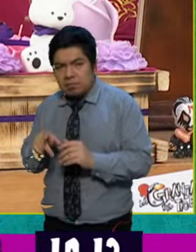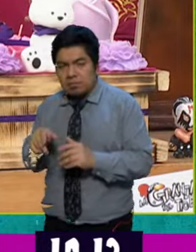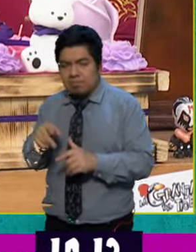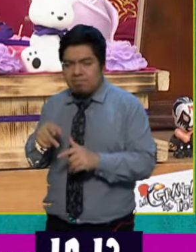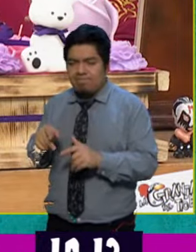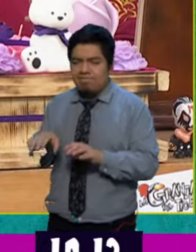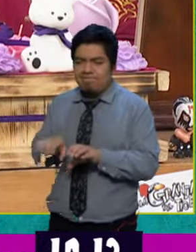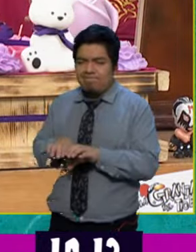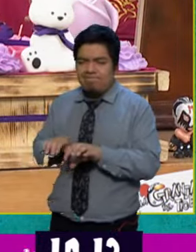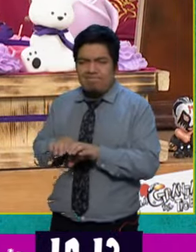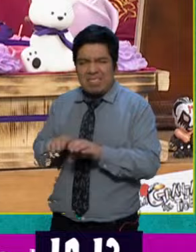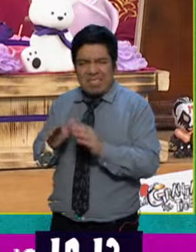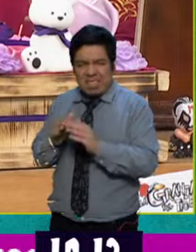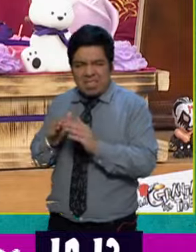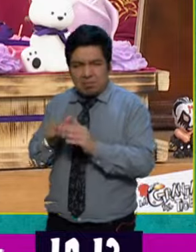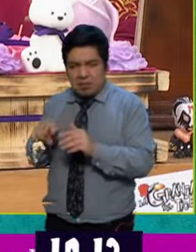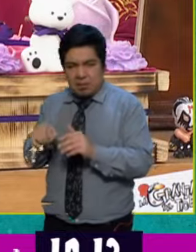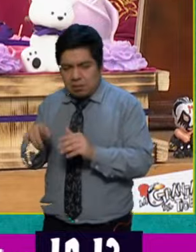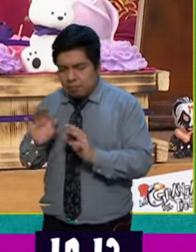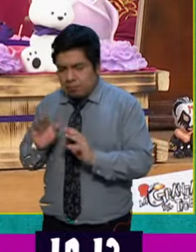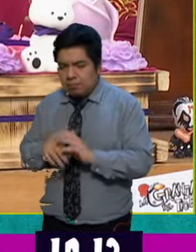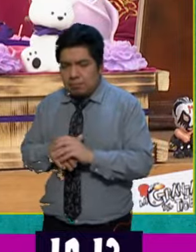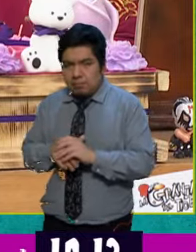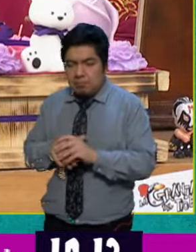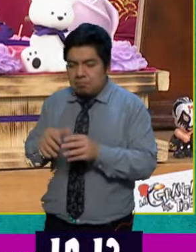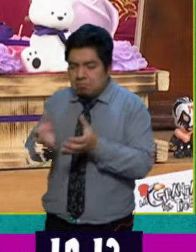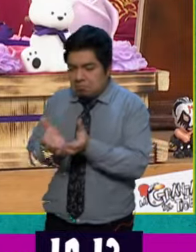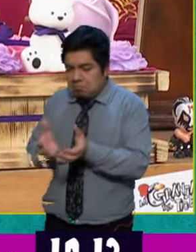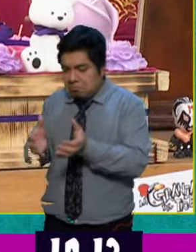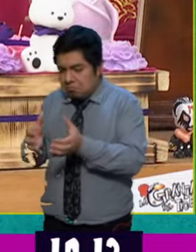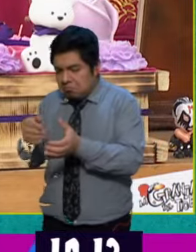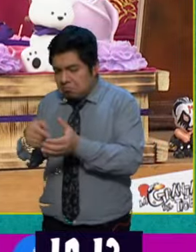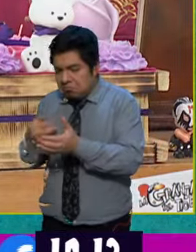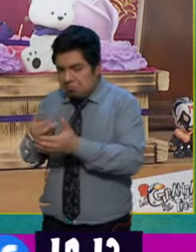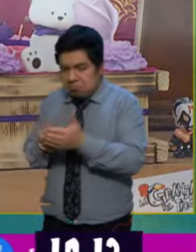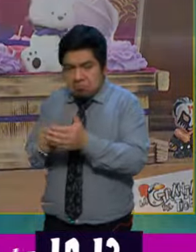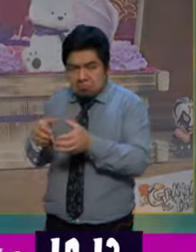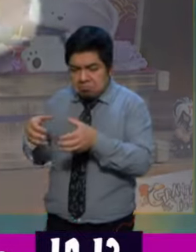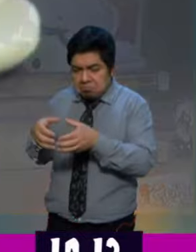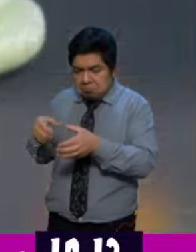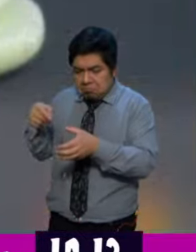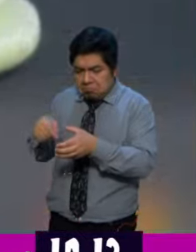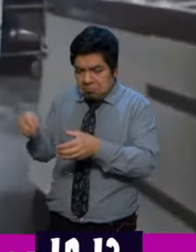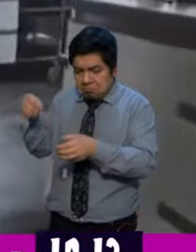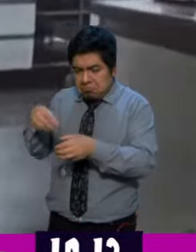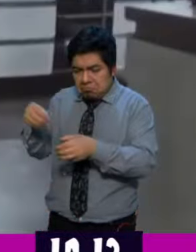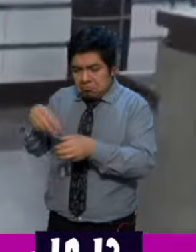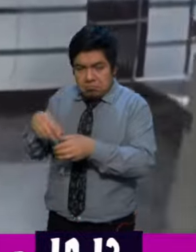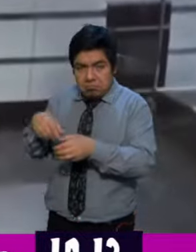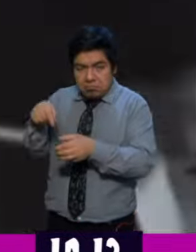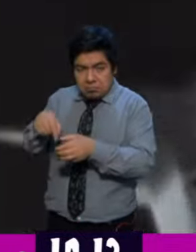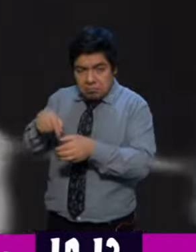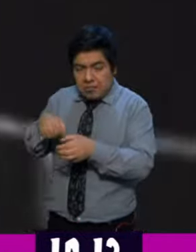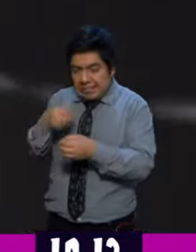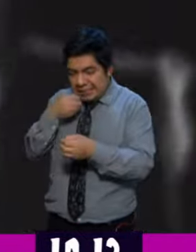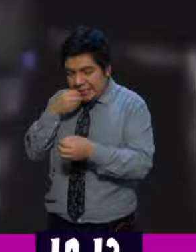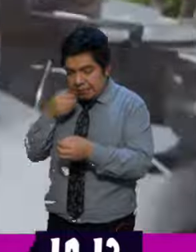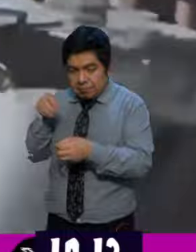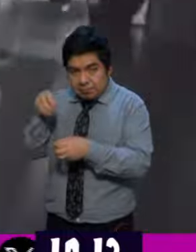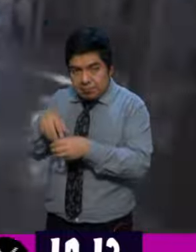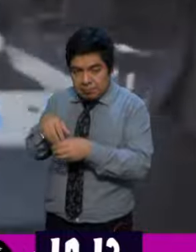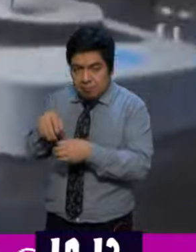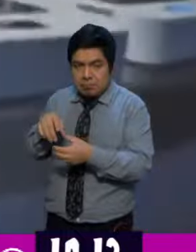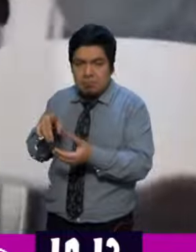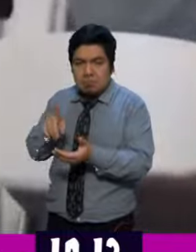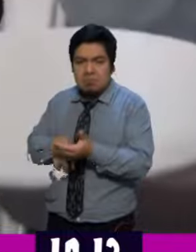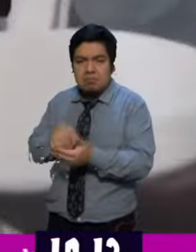son como las pastas de dientes, un recipiente así, un tubito donde venga contenido el alimento. Ahorita solo se puede